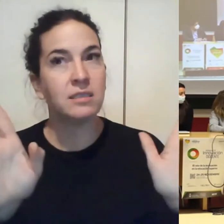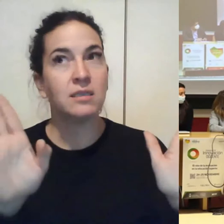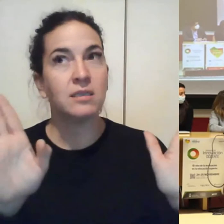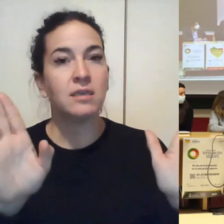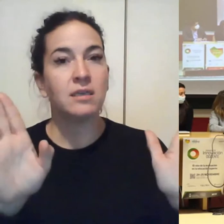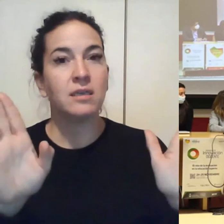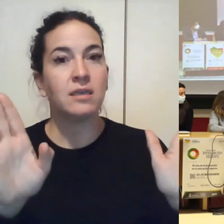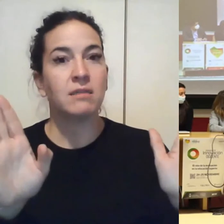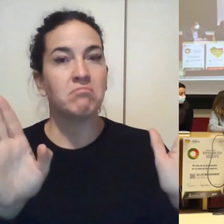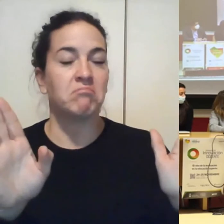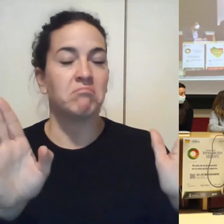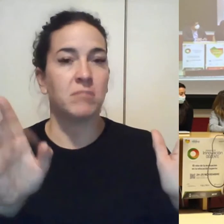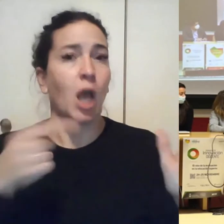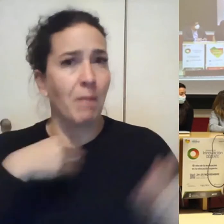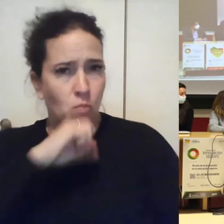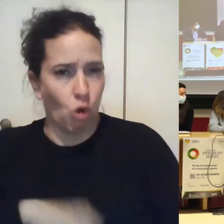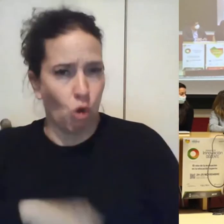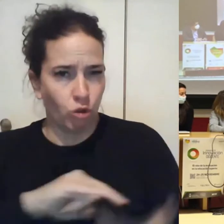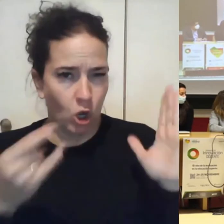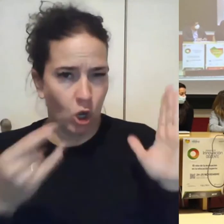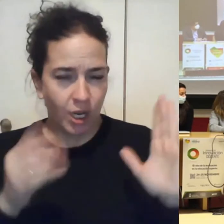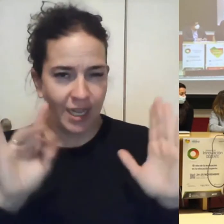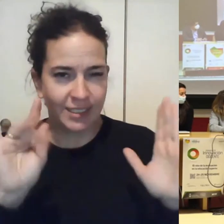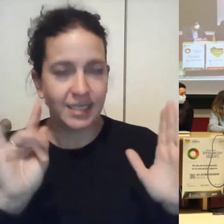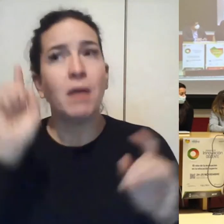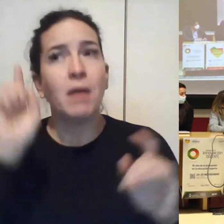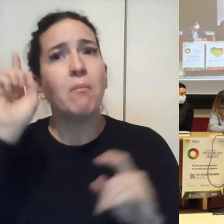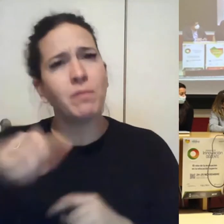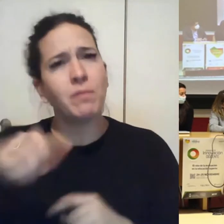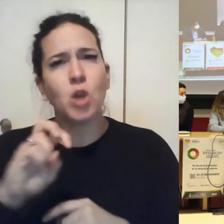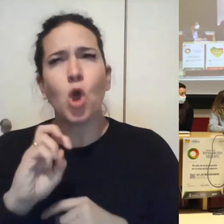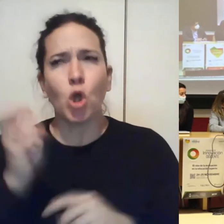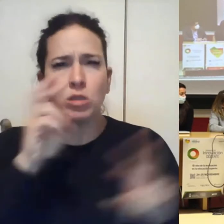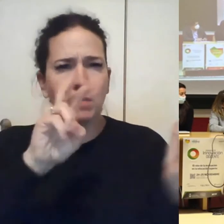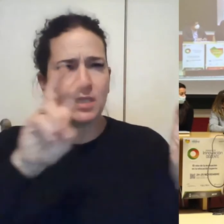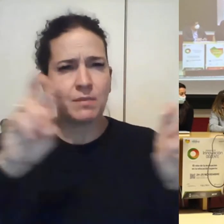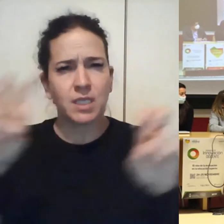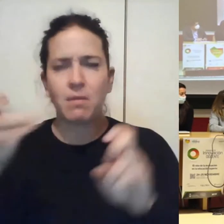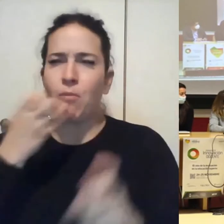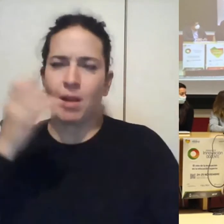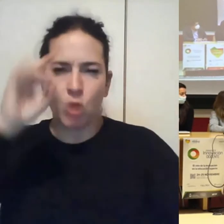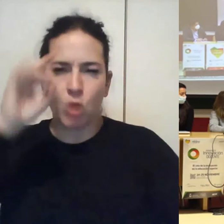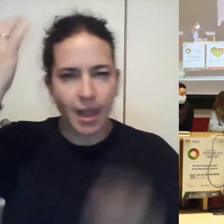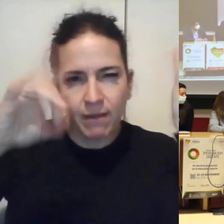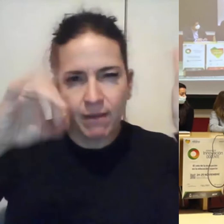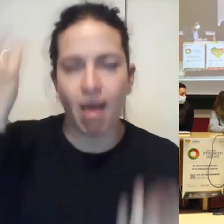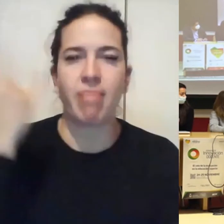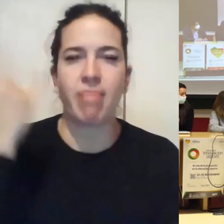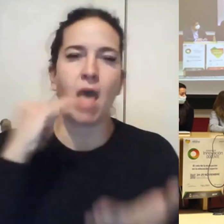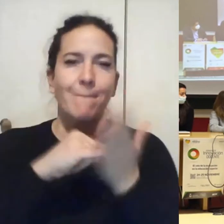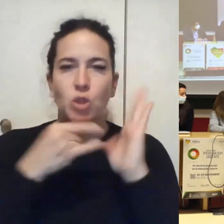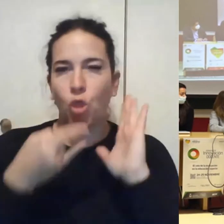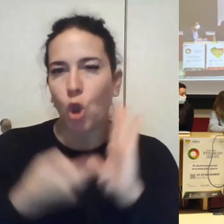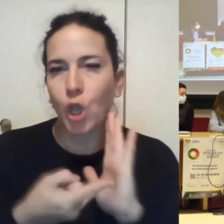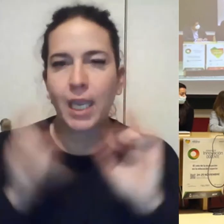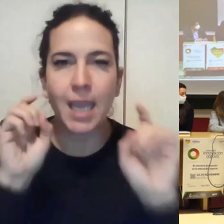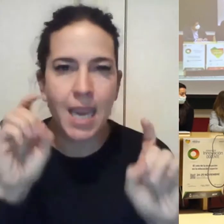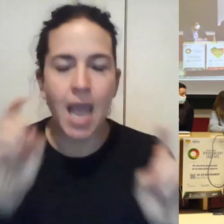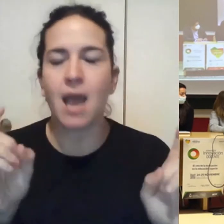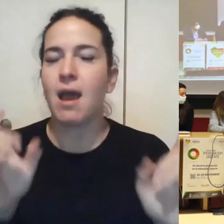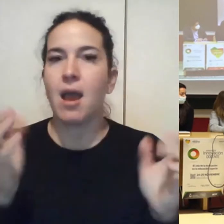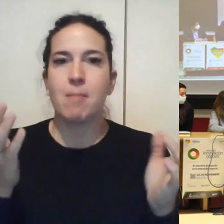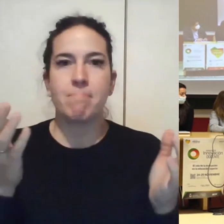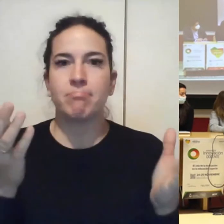fan, sino que también podemos innovar desde muchos otros lugares, desde la creatividad, desde la metodología y desde